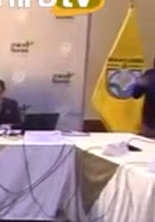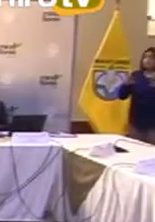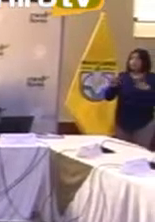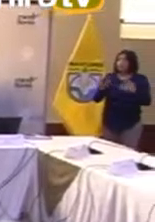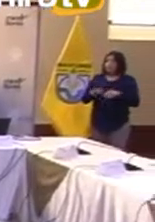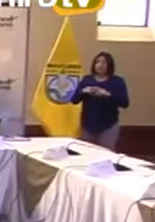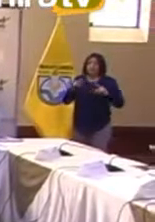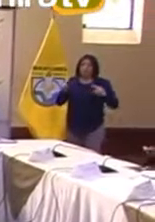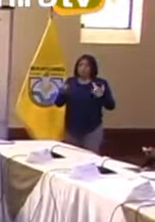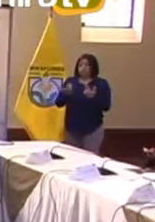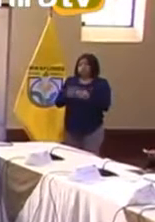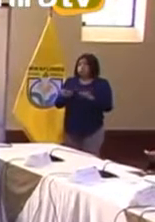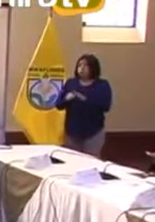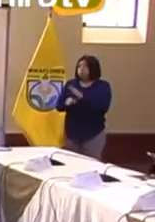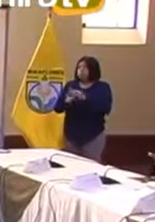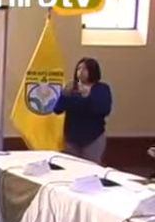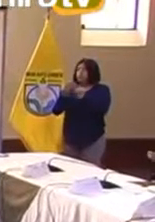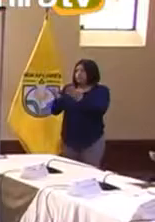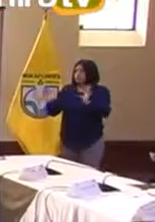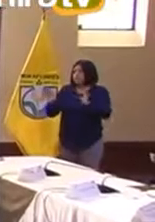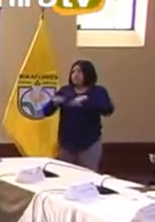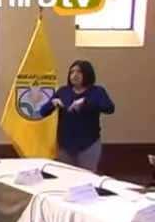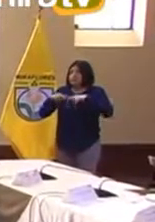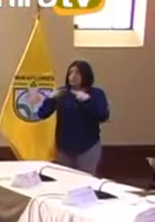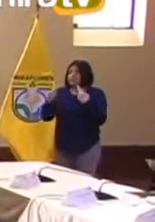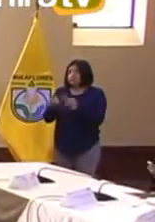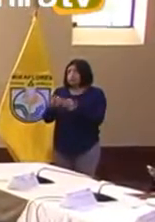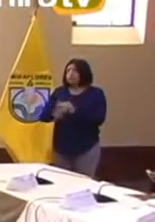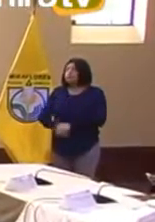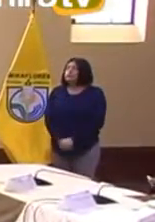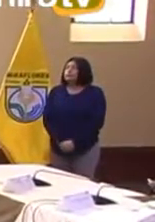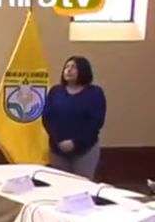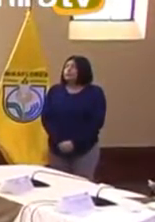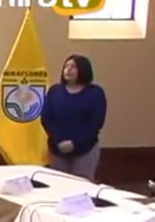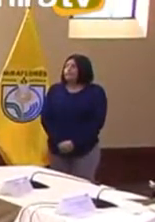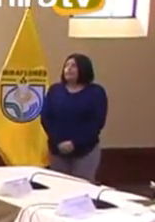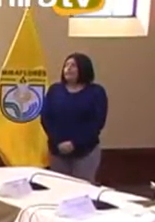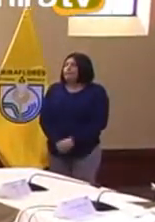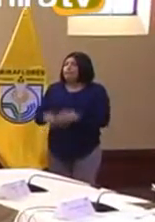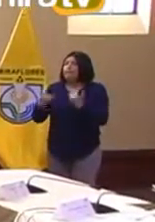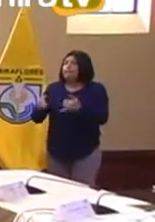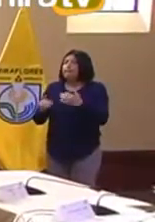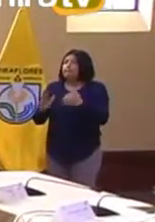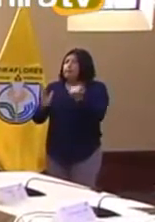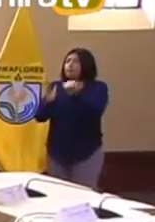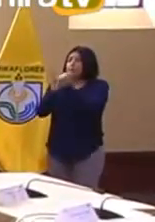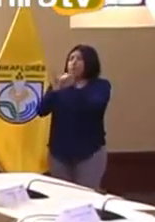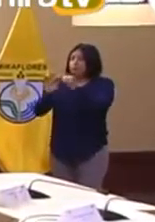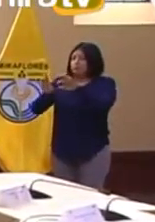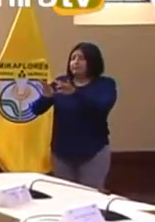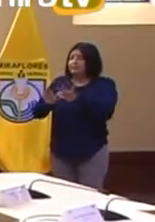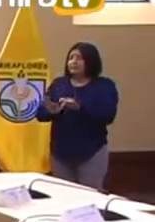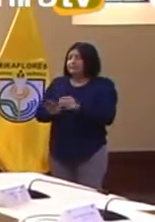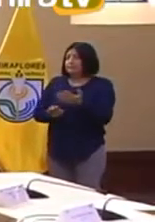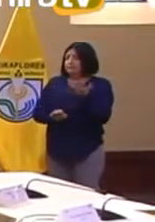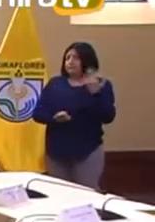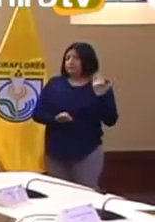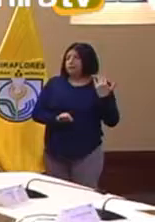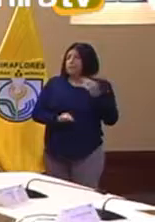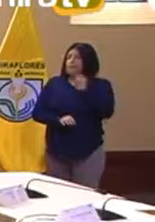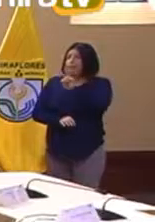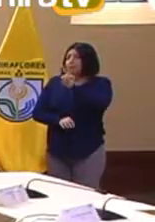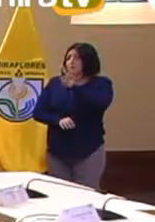quórum reglamentario damos por instalada esta sesión y vamos a lo que es la aprobación del acta de la sesión ordinaria de